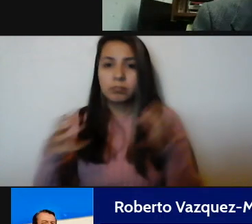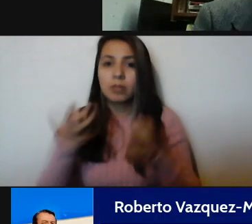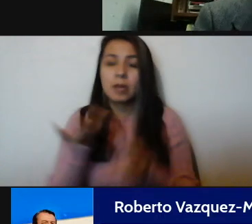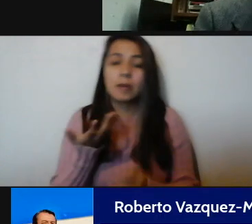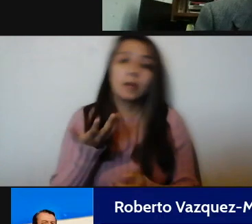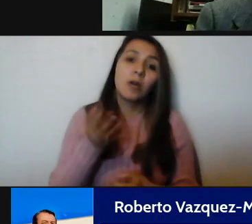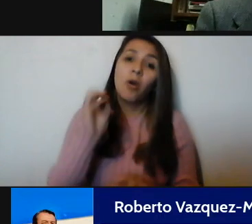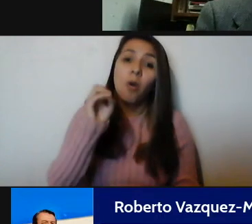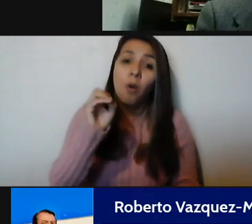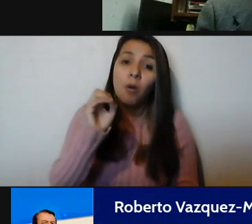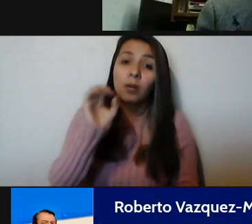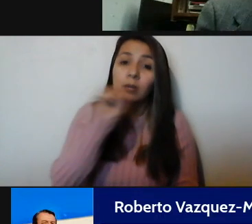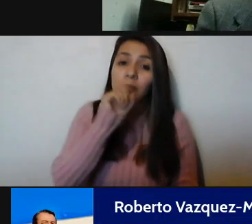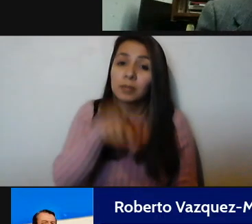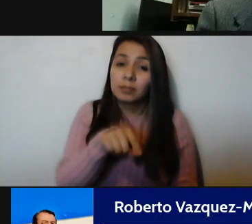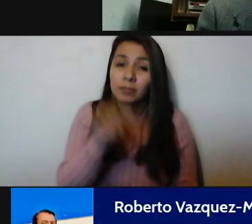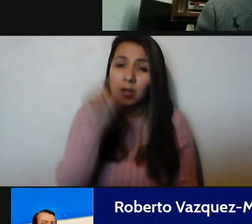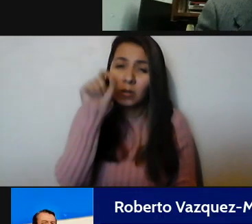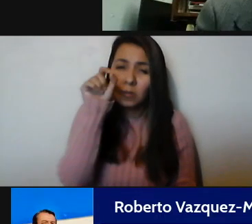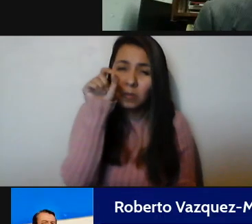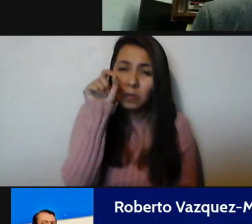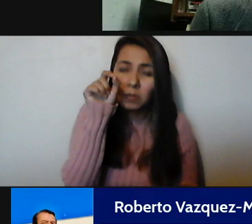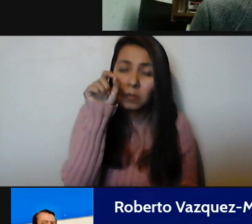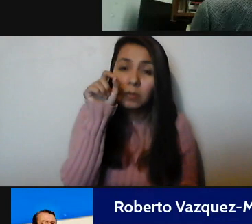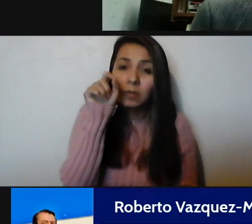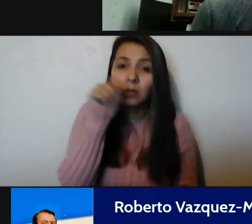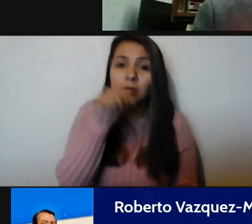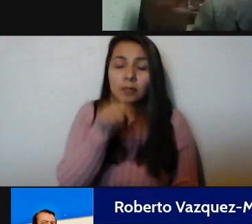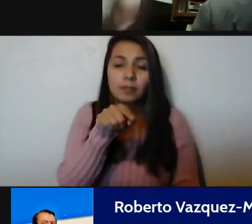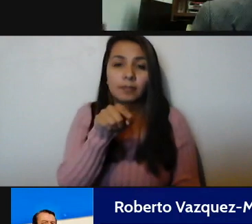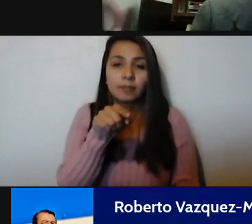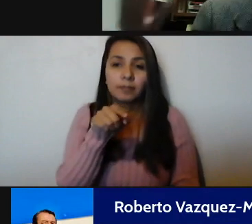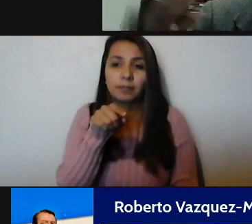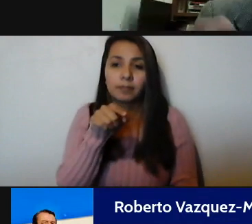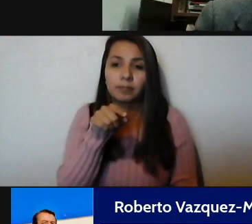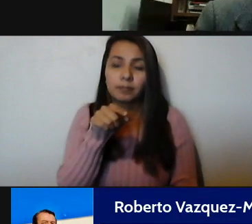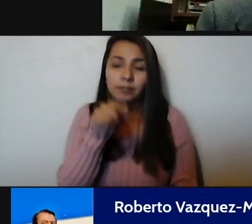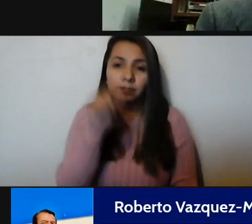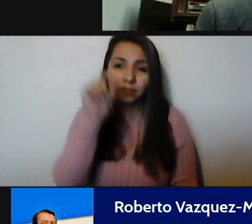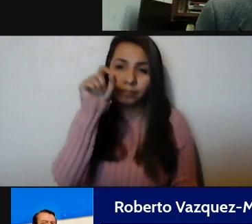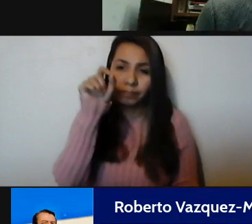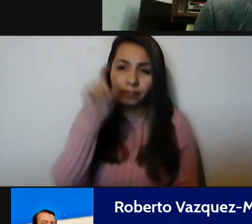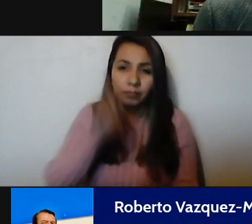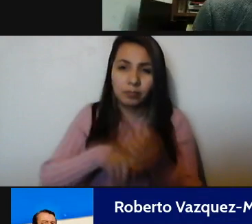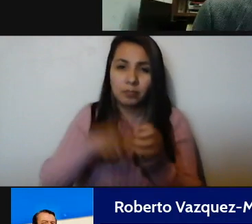bastante compleja en el interior, hablaríamos no solamente, y son chiquitas también